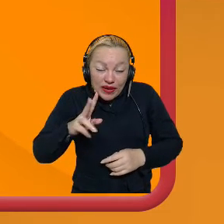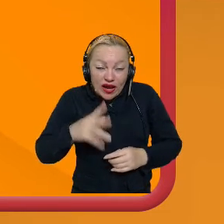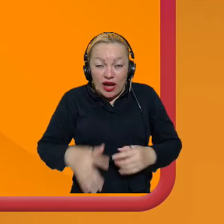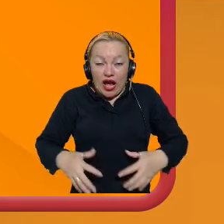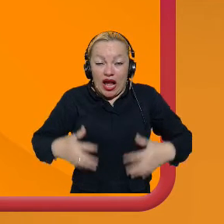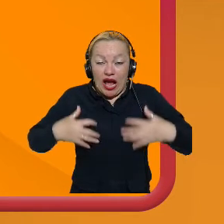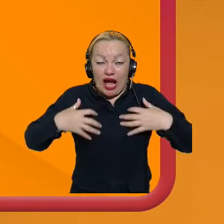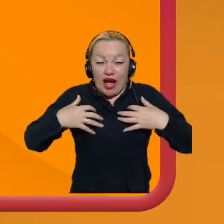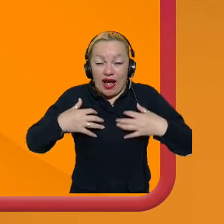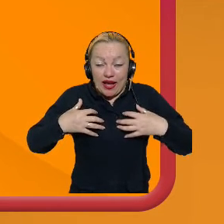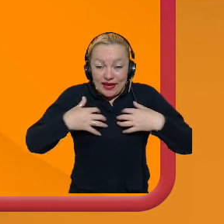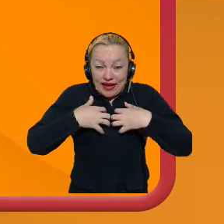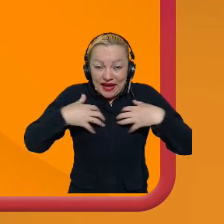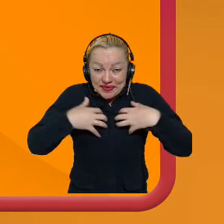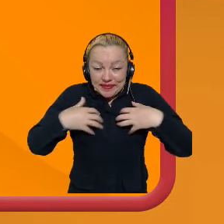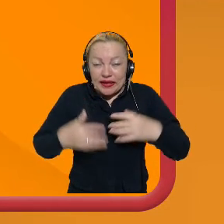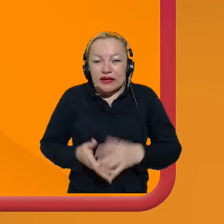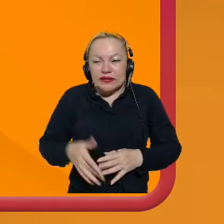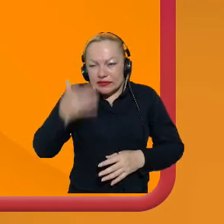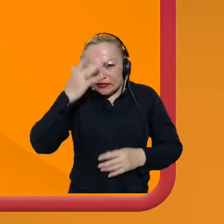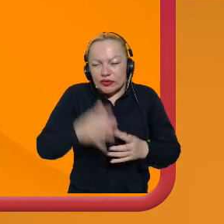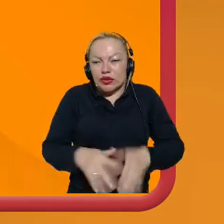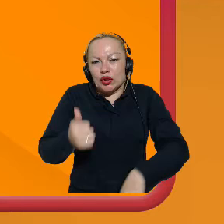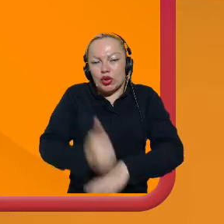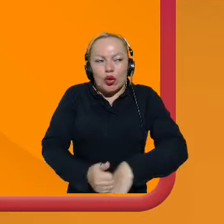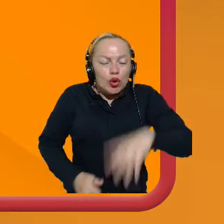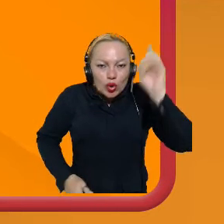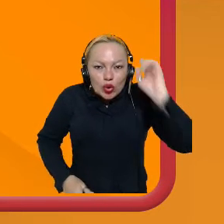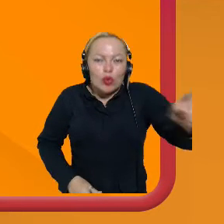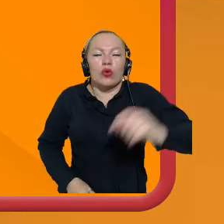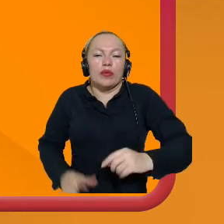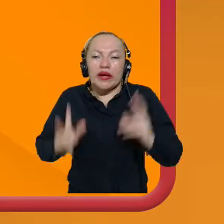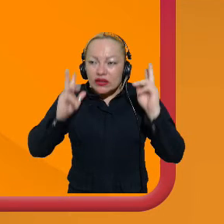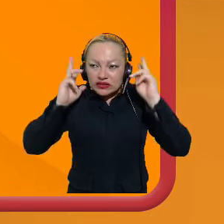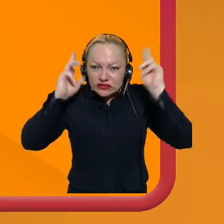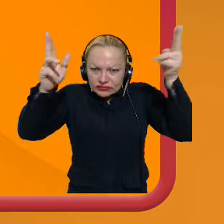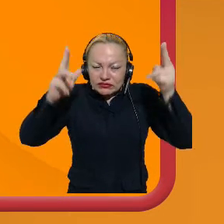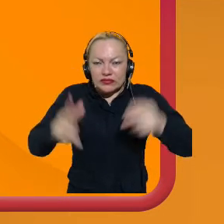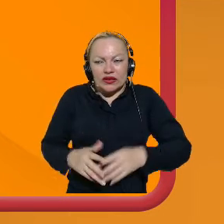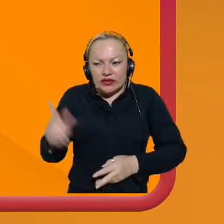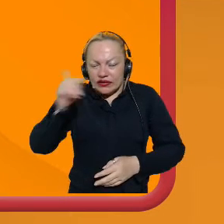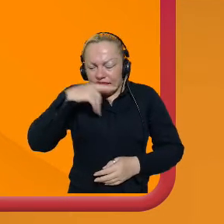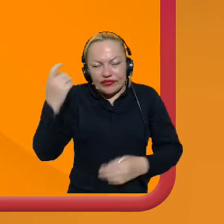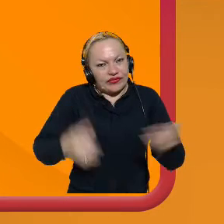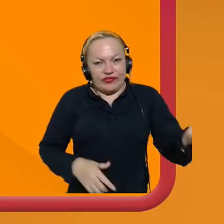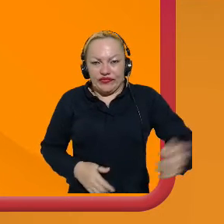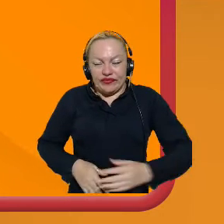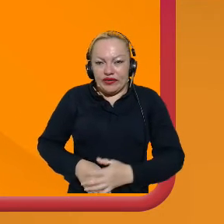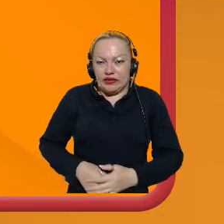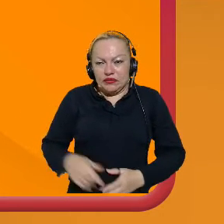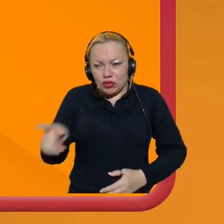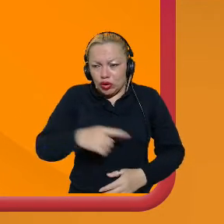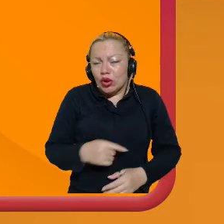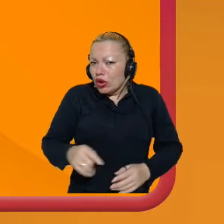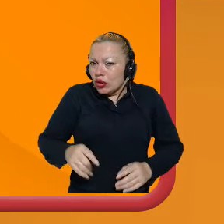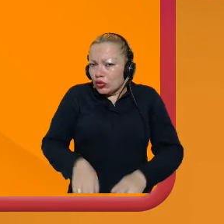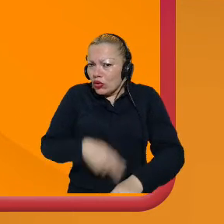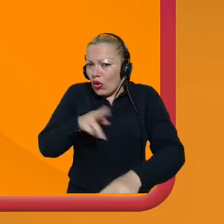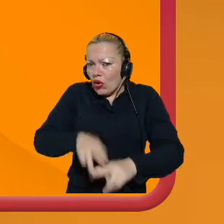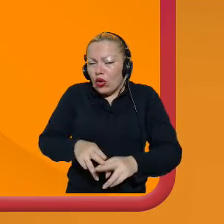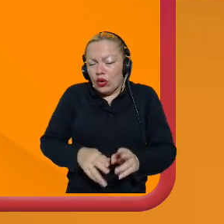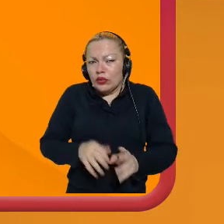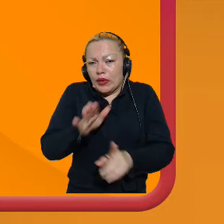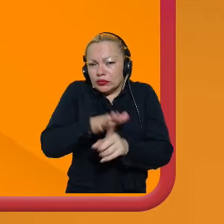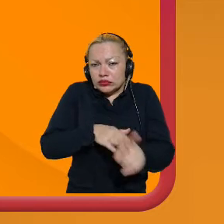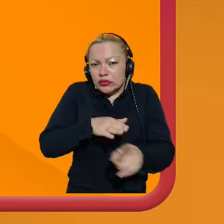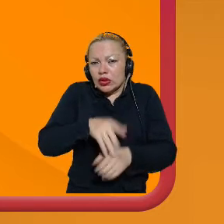es más por la apariencia que su dueño les da que por realmente ser agresivos. O la conducta